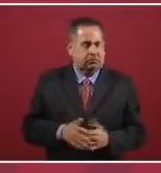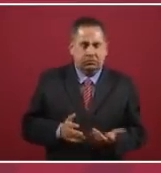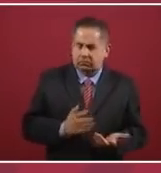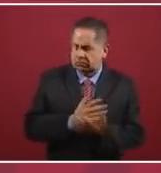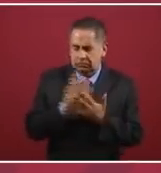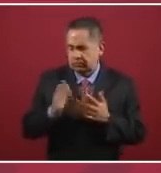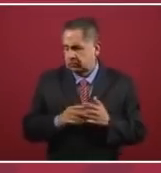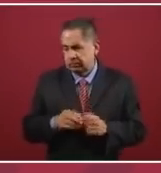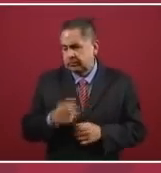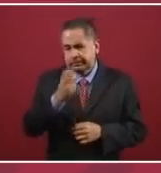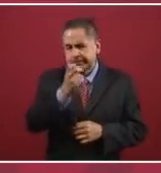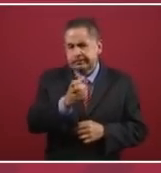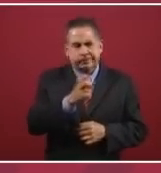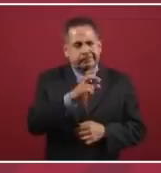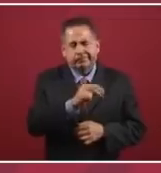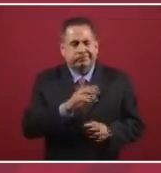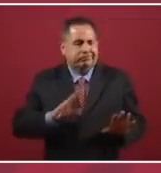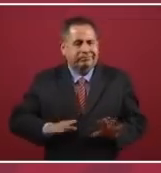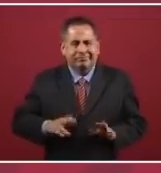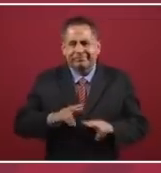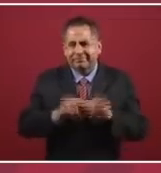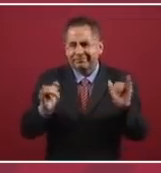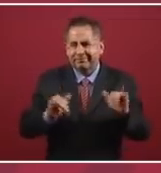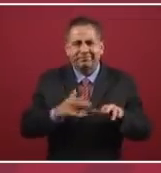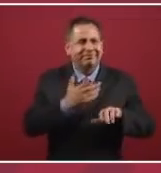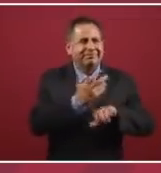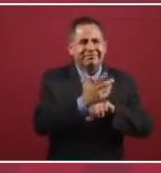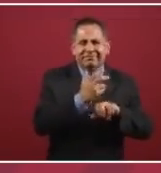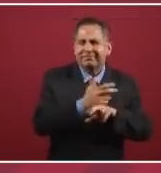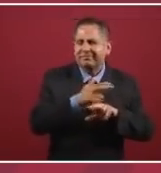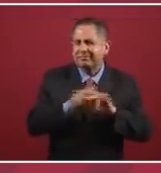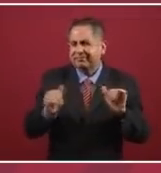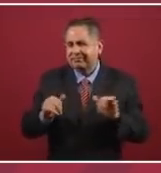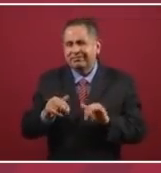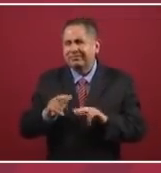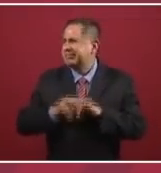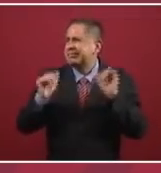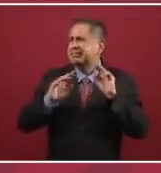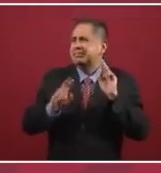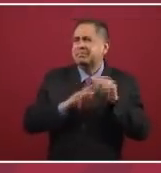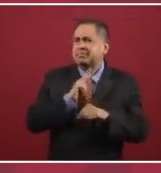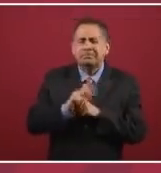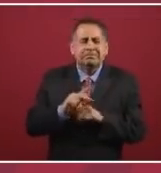eso no le conviene ni a Estados Unidos ni a ningún país.